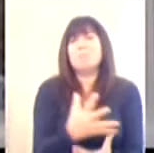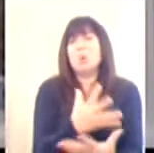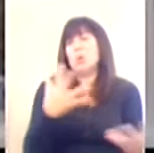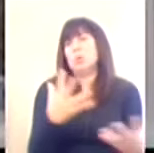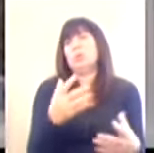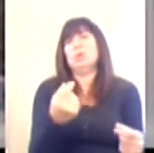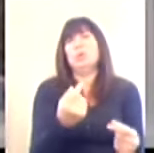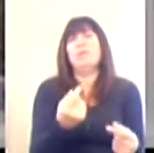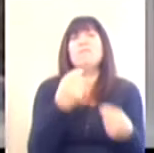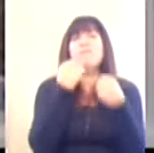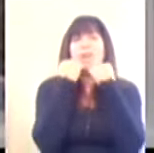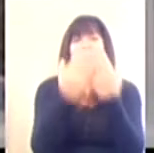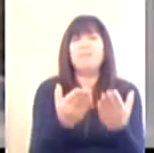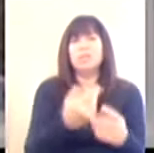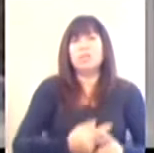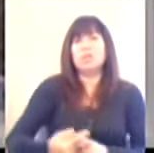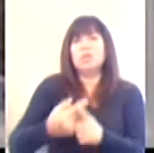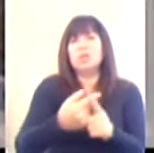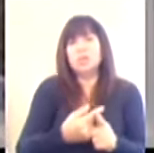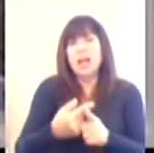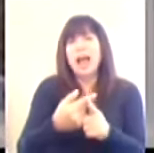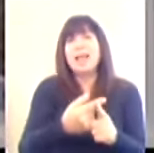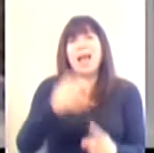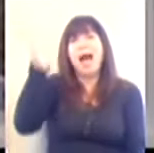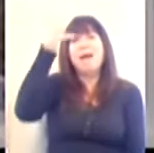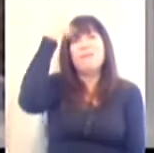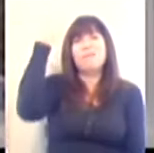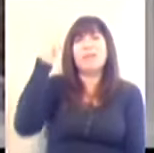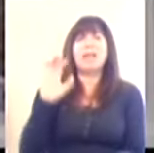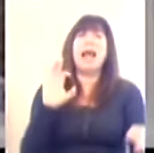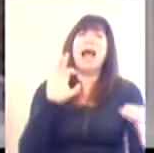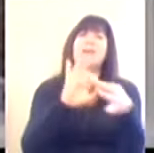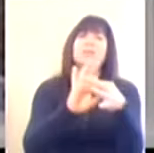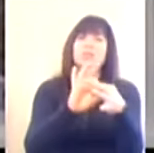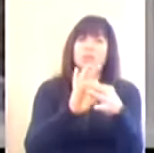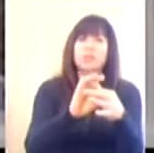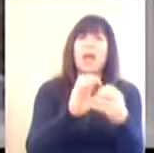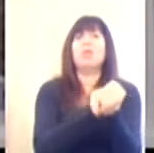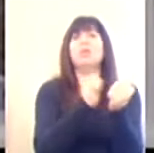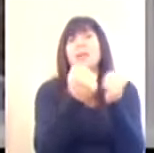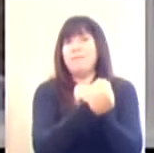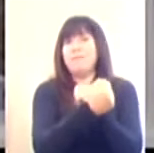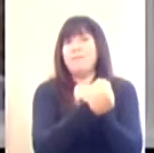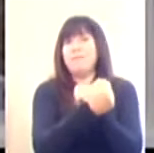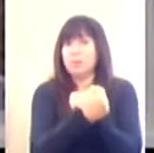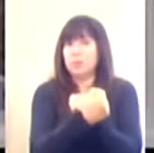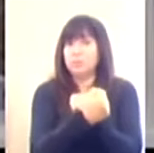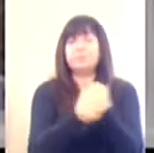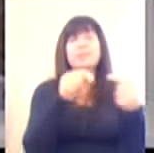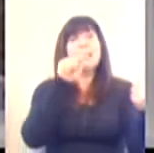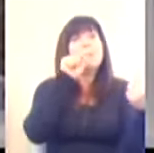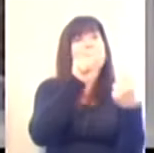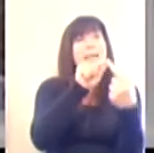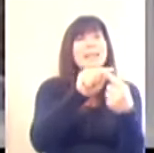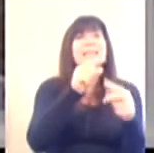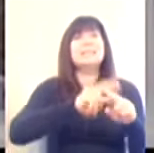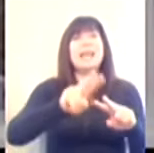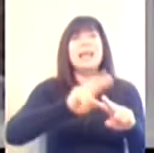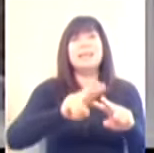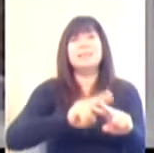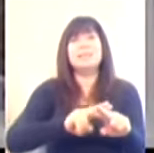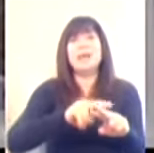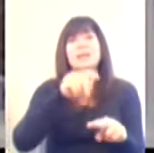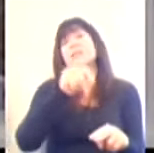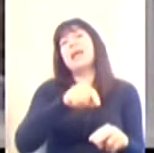y ambientales asociados a esta transformación. Las metas establecidas en la